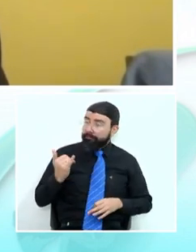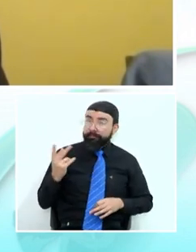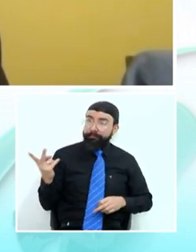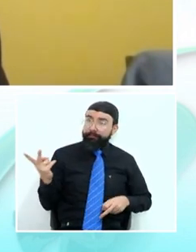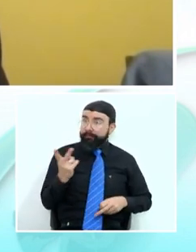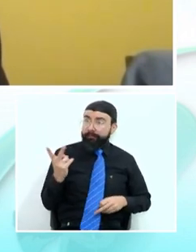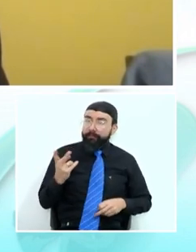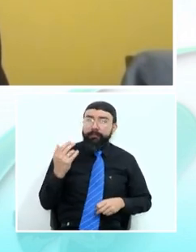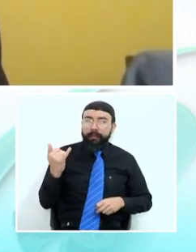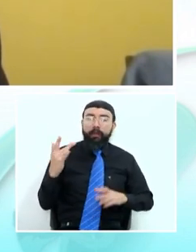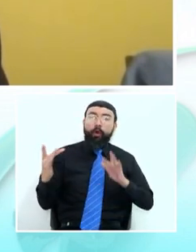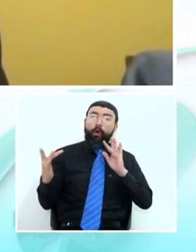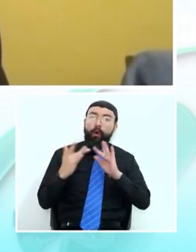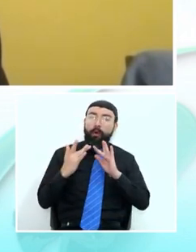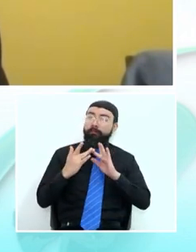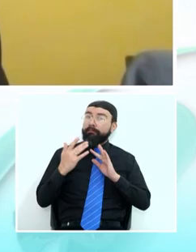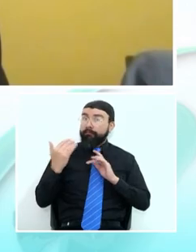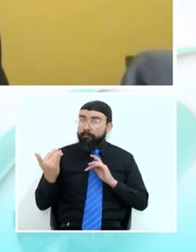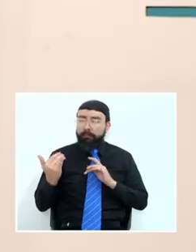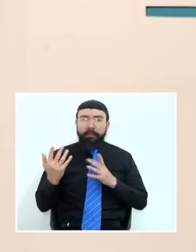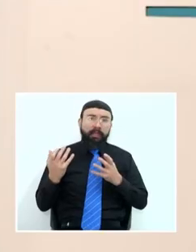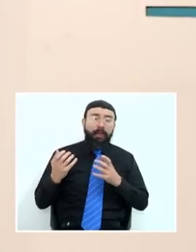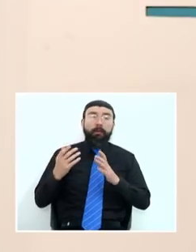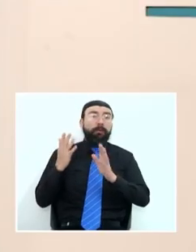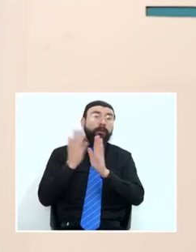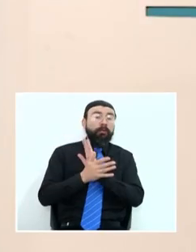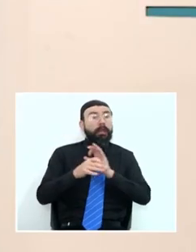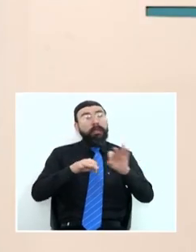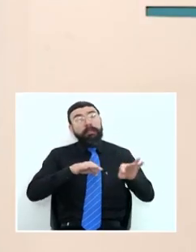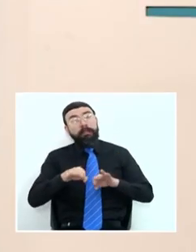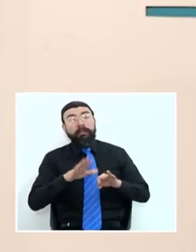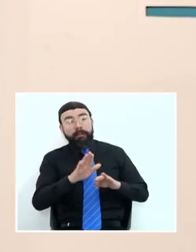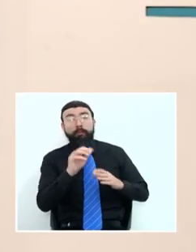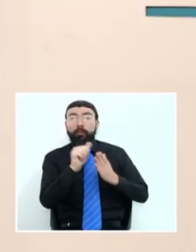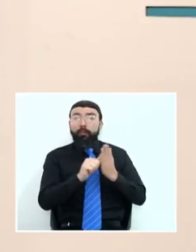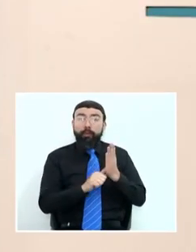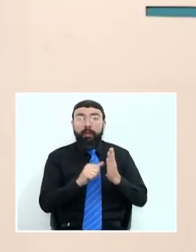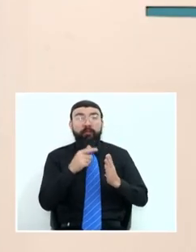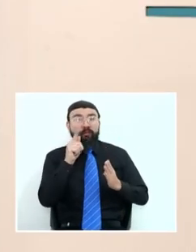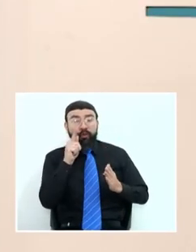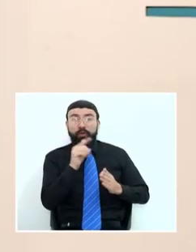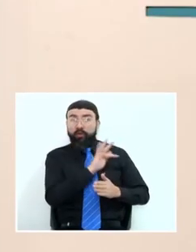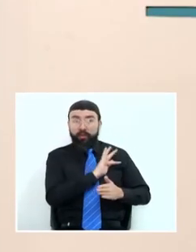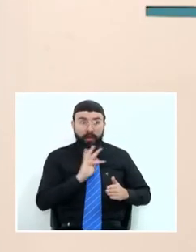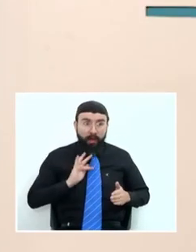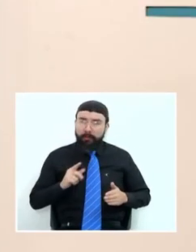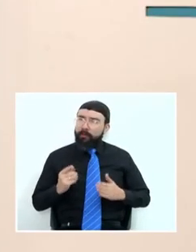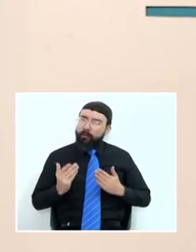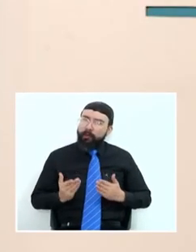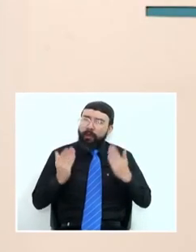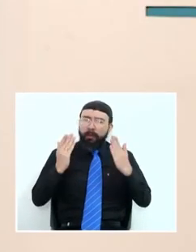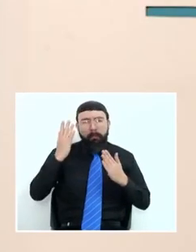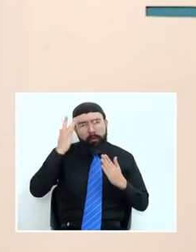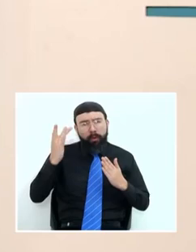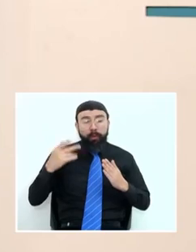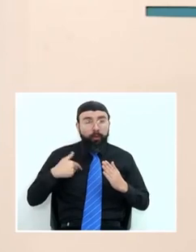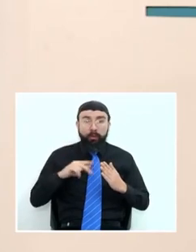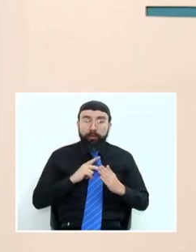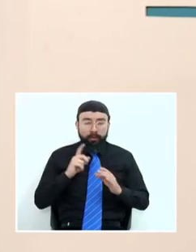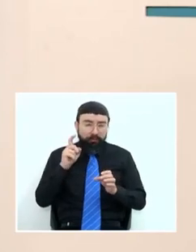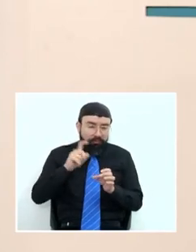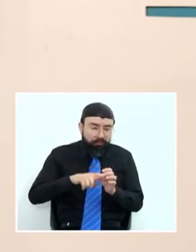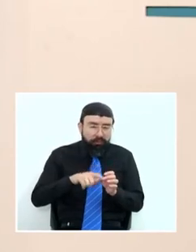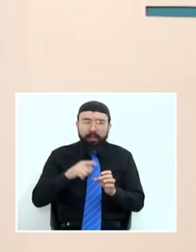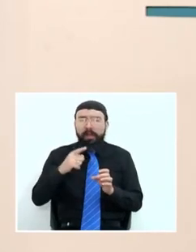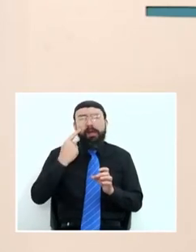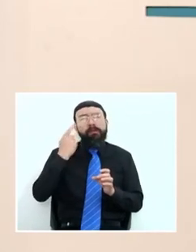estén conectados con nosotros y esperamos hacer muchos programas de frutoterapia, porque es que nosotros nos hemos dedicado a